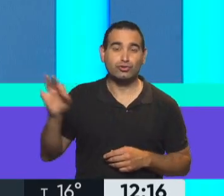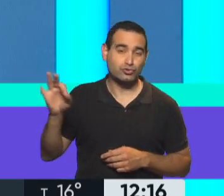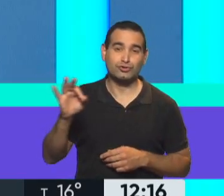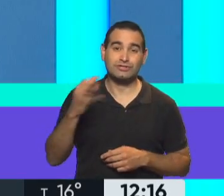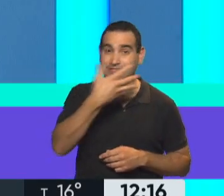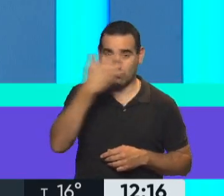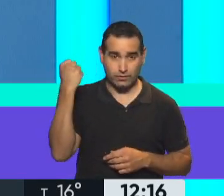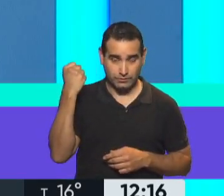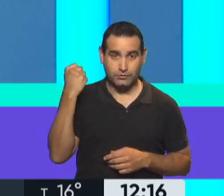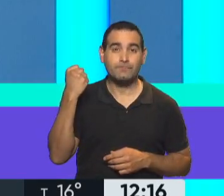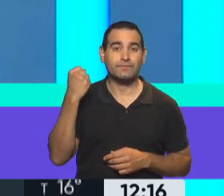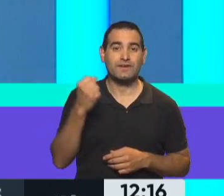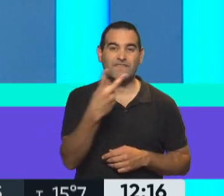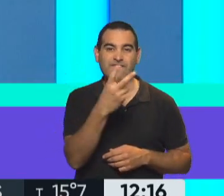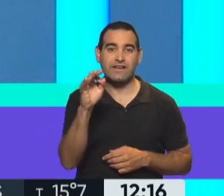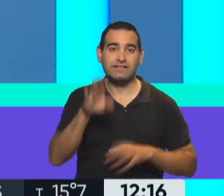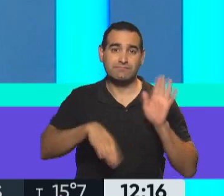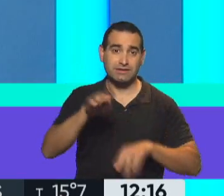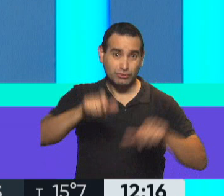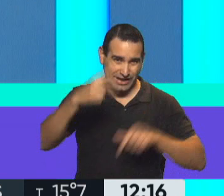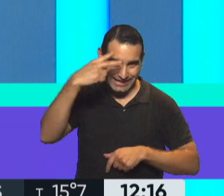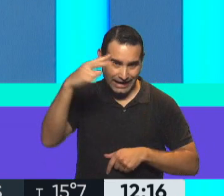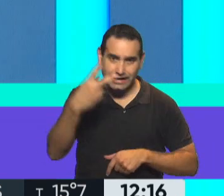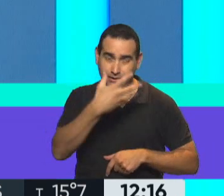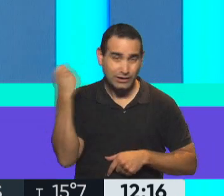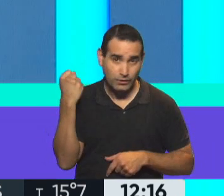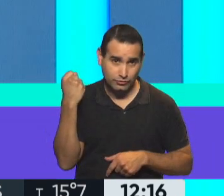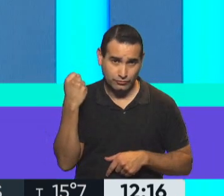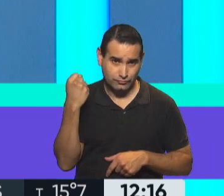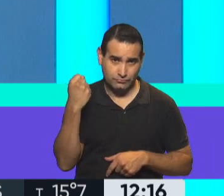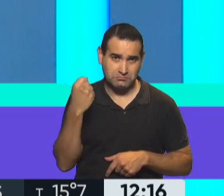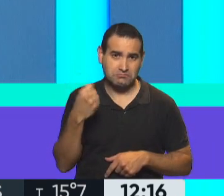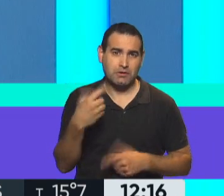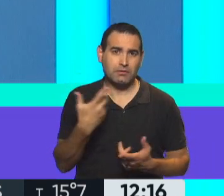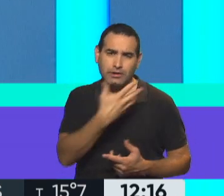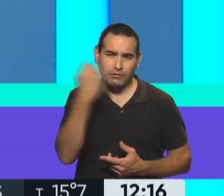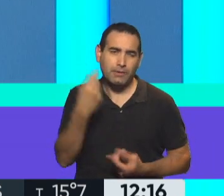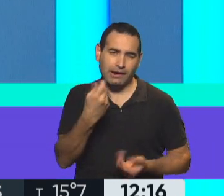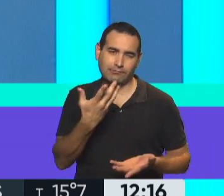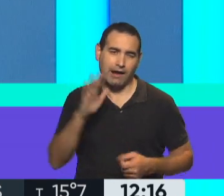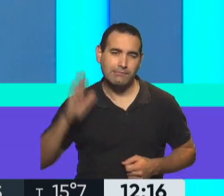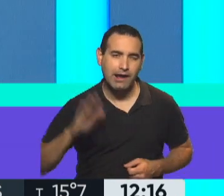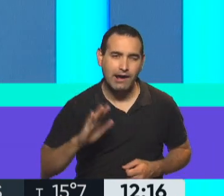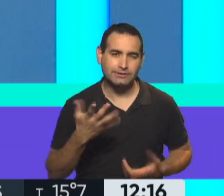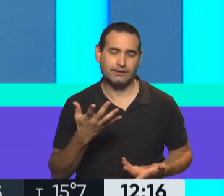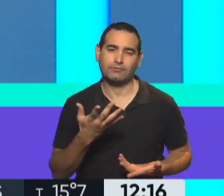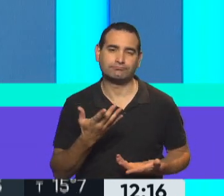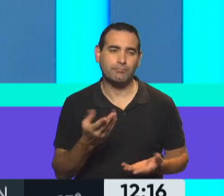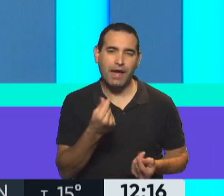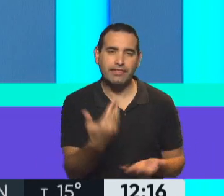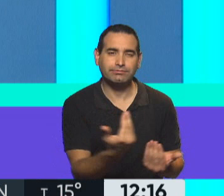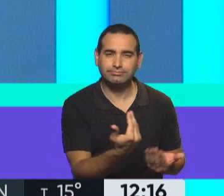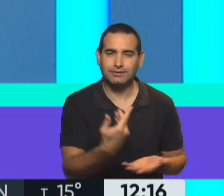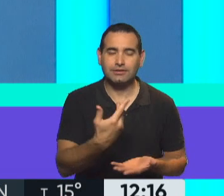entre ellos más de 20 extranjeros secuestrados desde abc con fines extorsivos donde en otros casos por algún tipo de